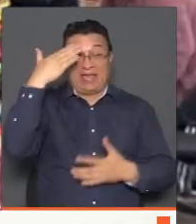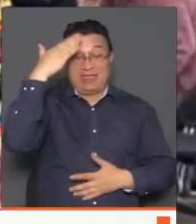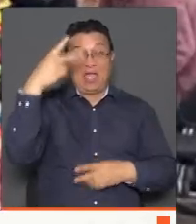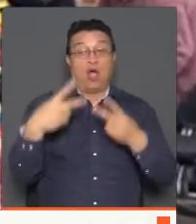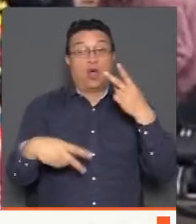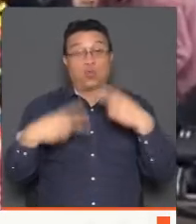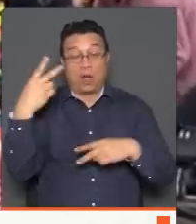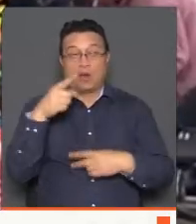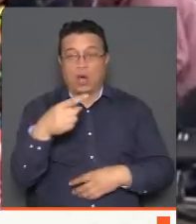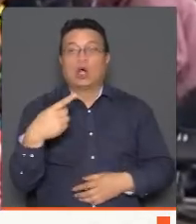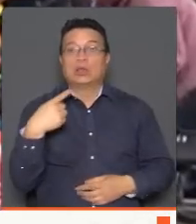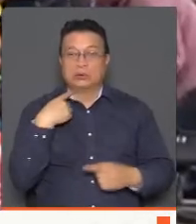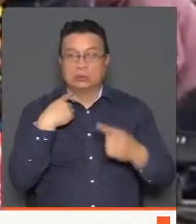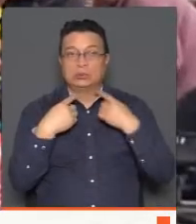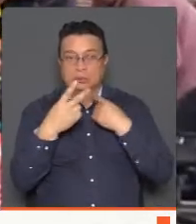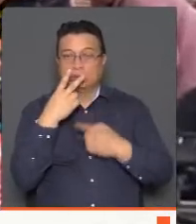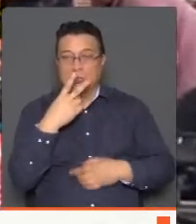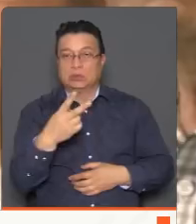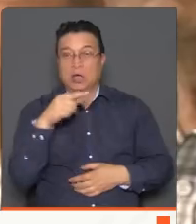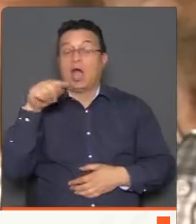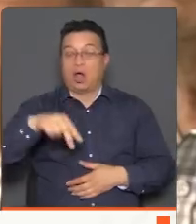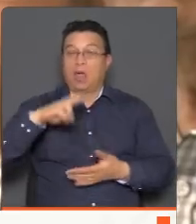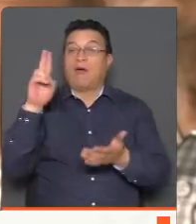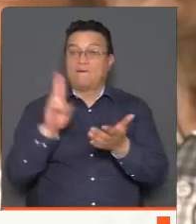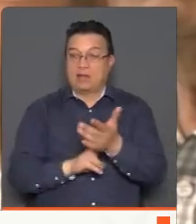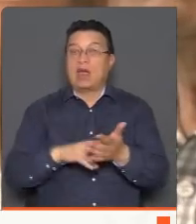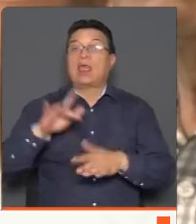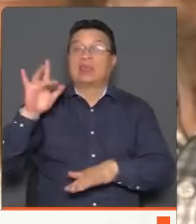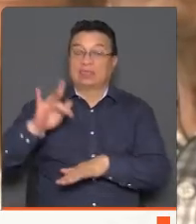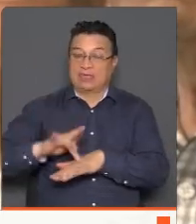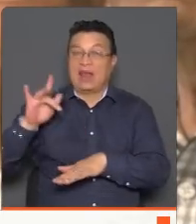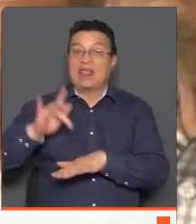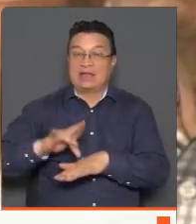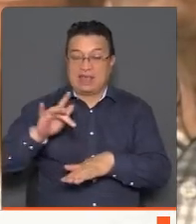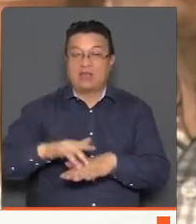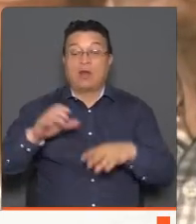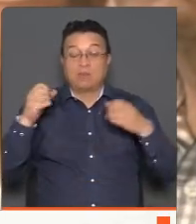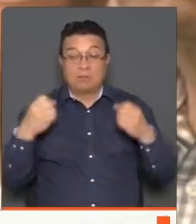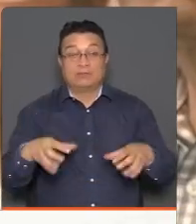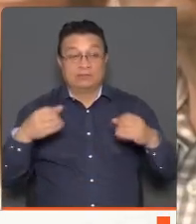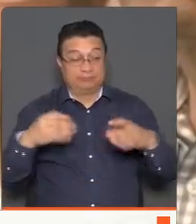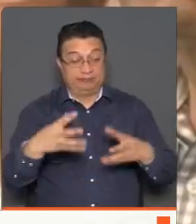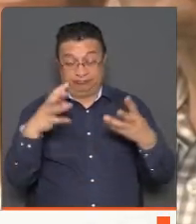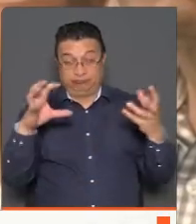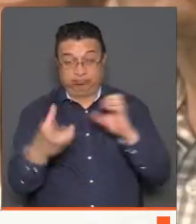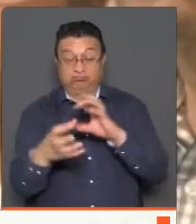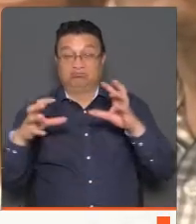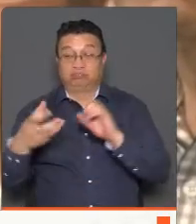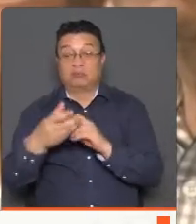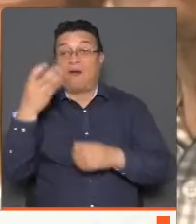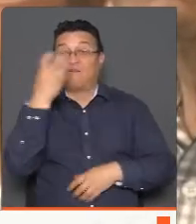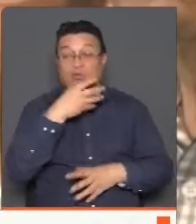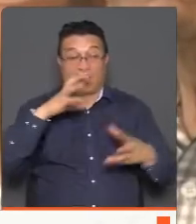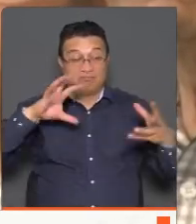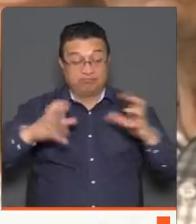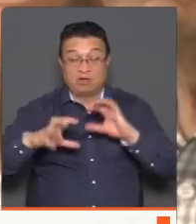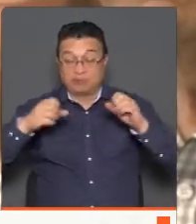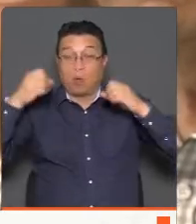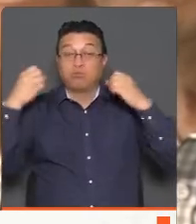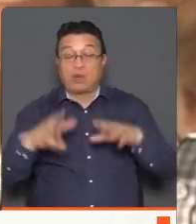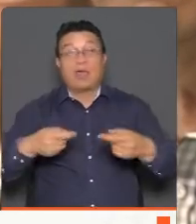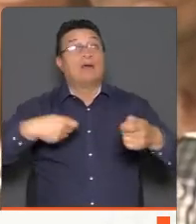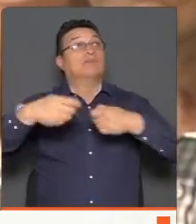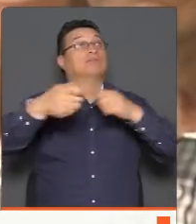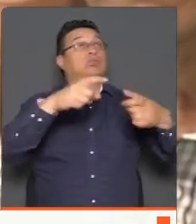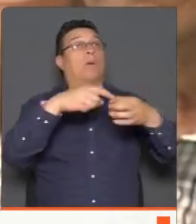comienzan a notarse. Estamos en un momento realmente crítico de efecto de perder hortalizas, de perder frutas, de perder mercado,